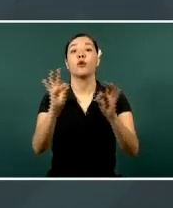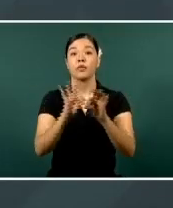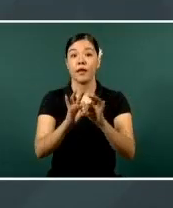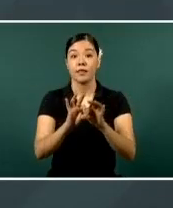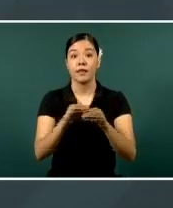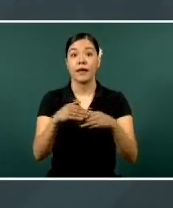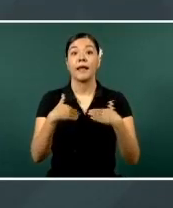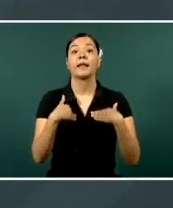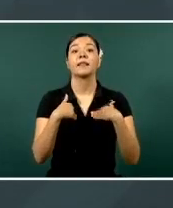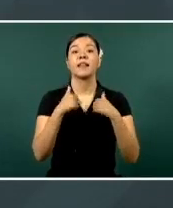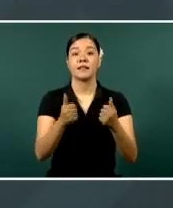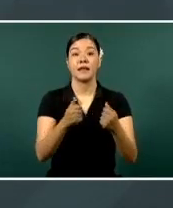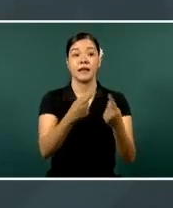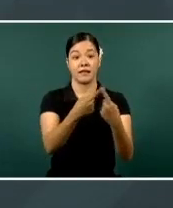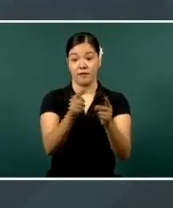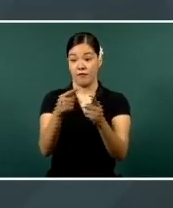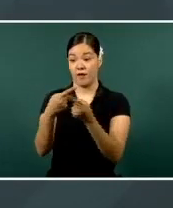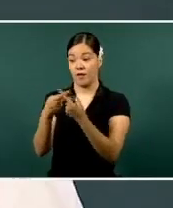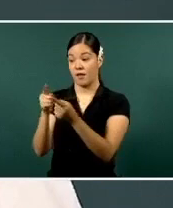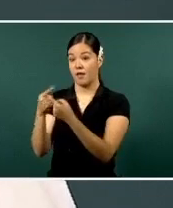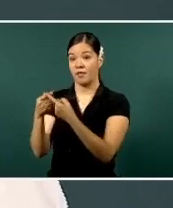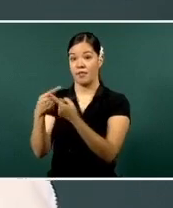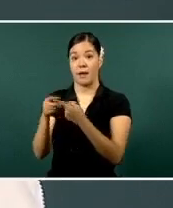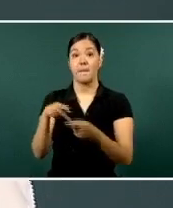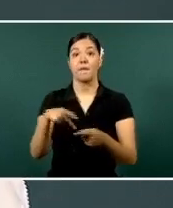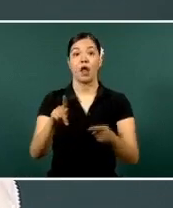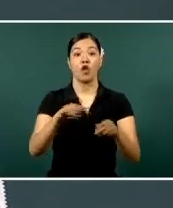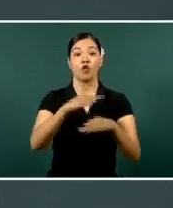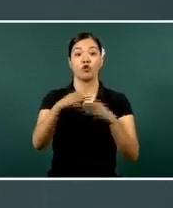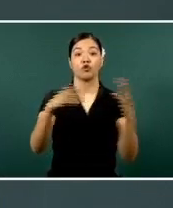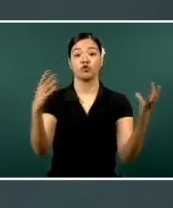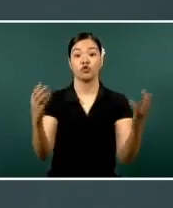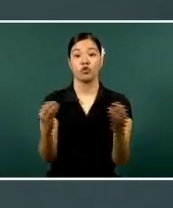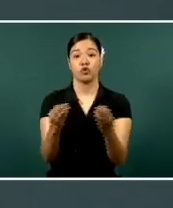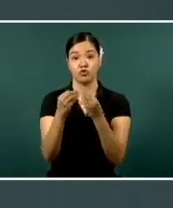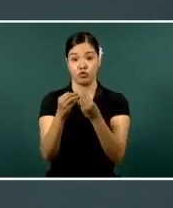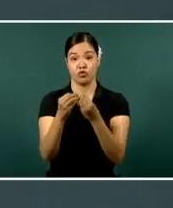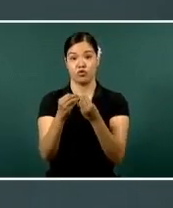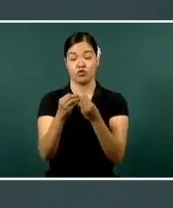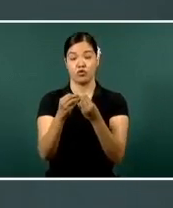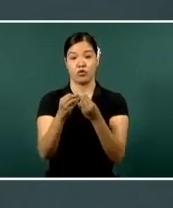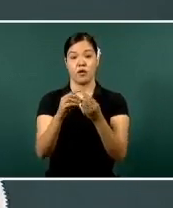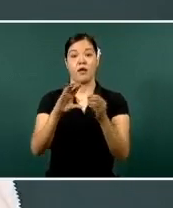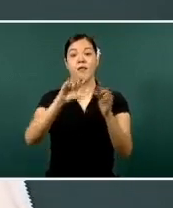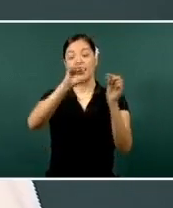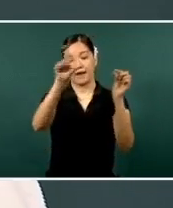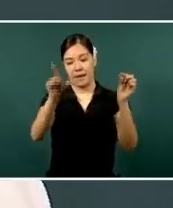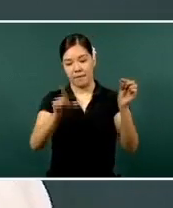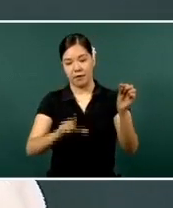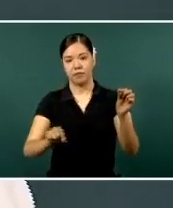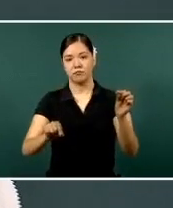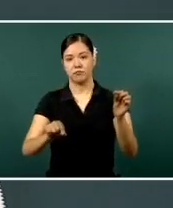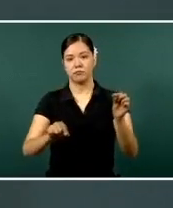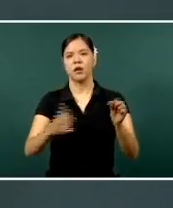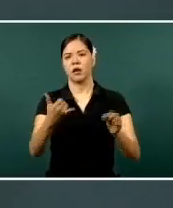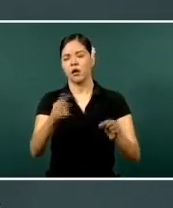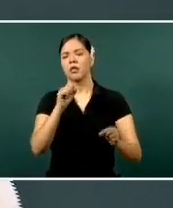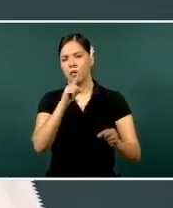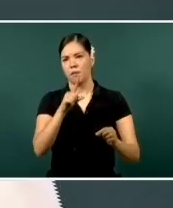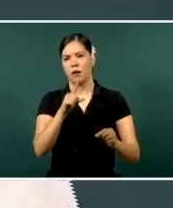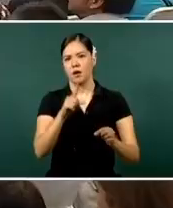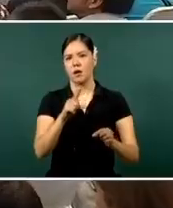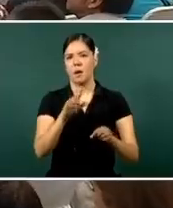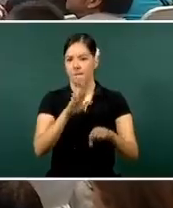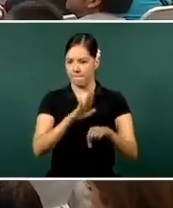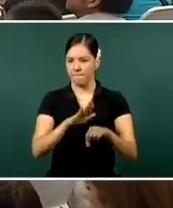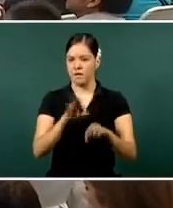propiedad intelectual colectiva de este patrimonio cultural, incluido de una manera muy